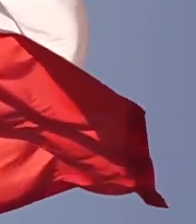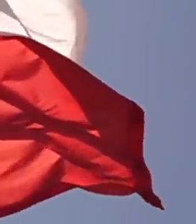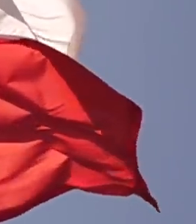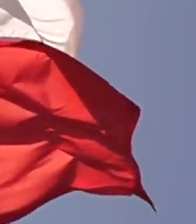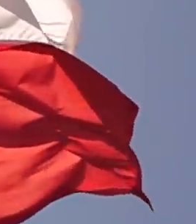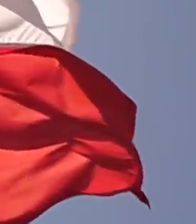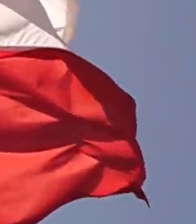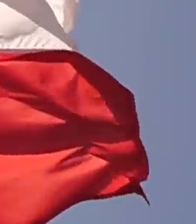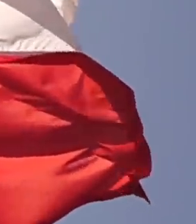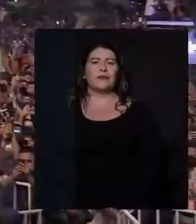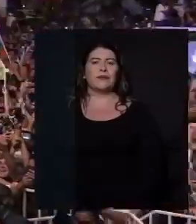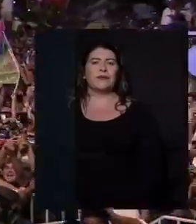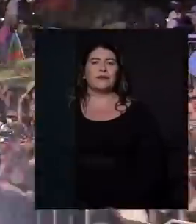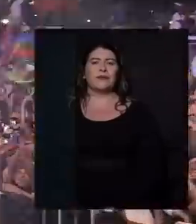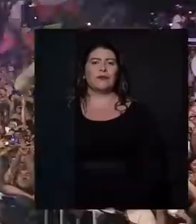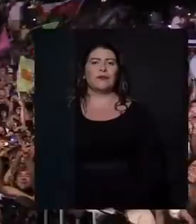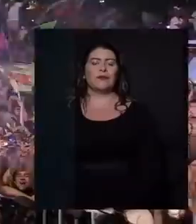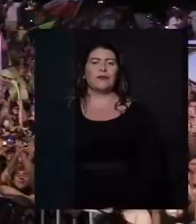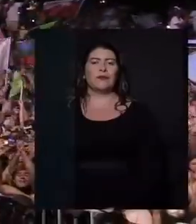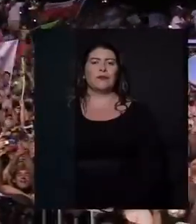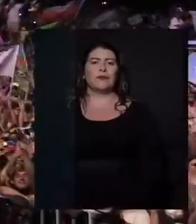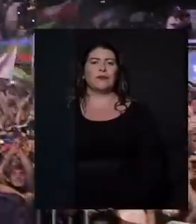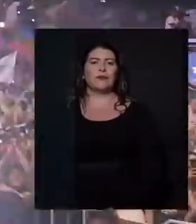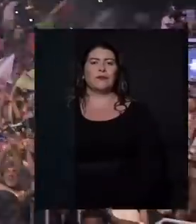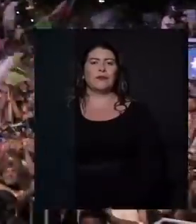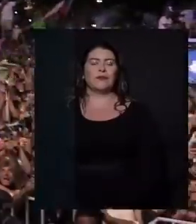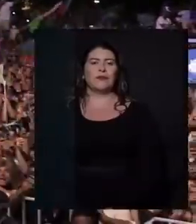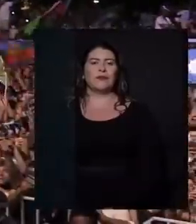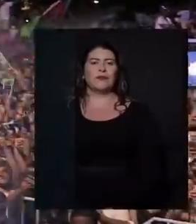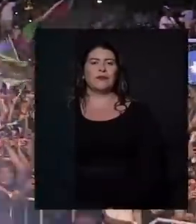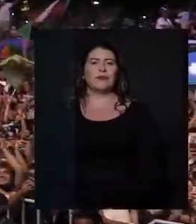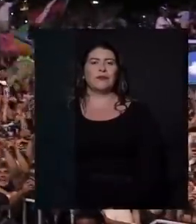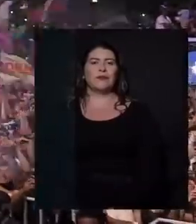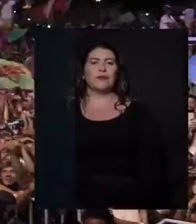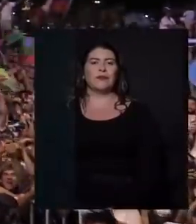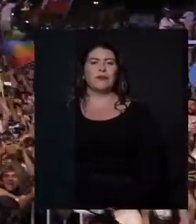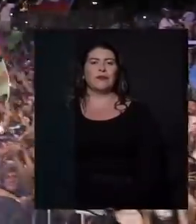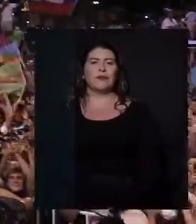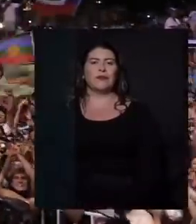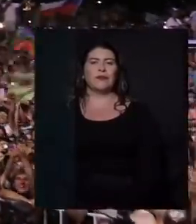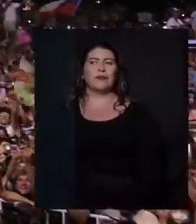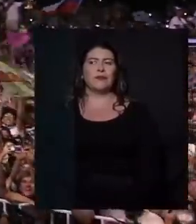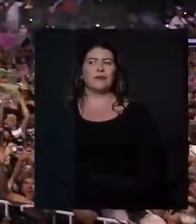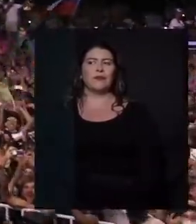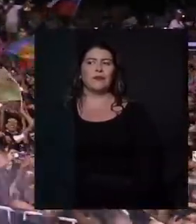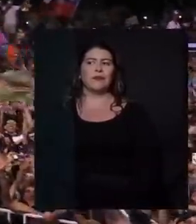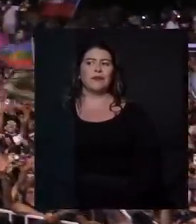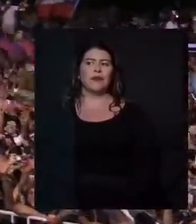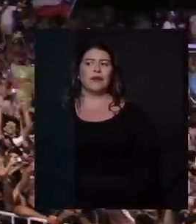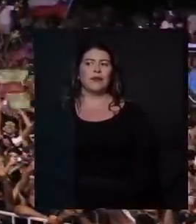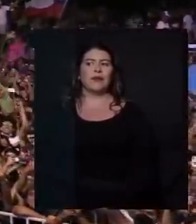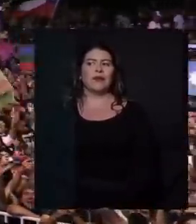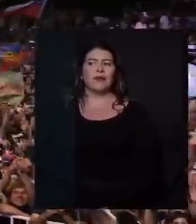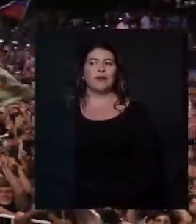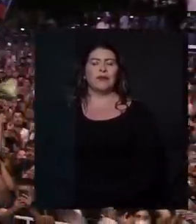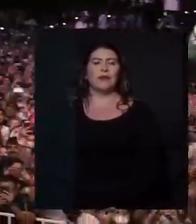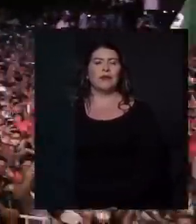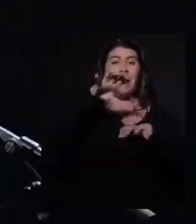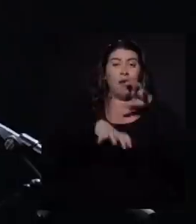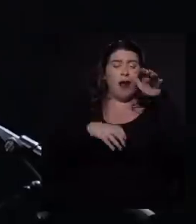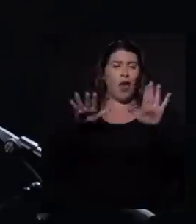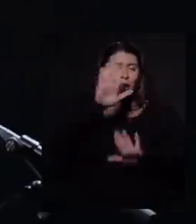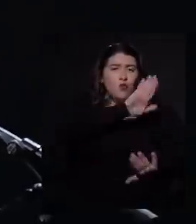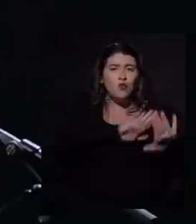En el país de Chile, Gabriel Boric se convierte en el presidente electo más joven de la historia